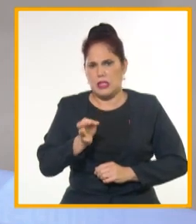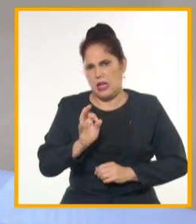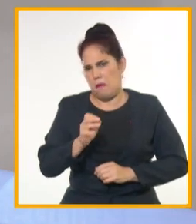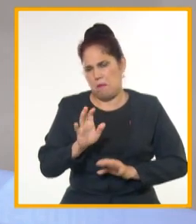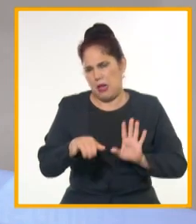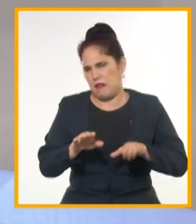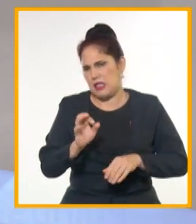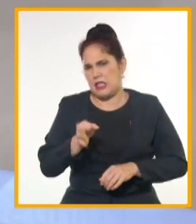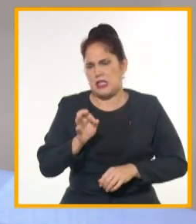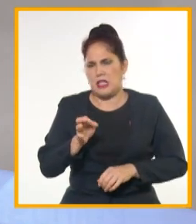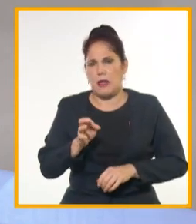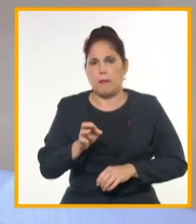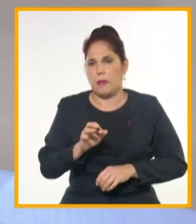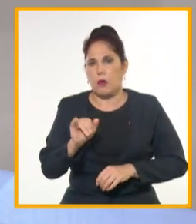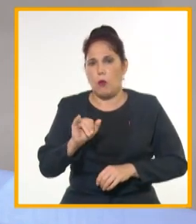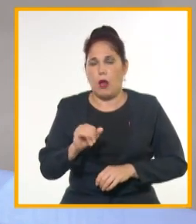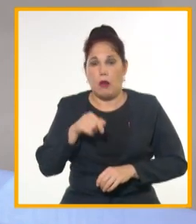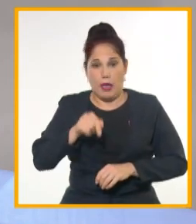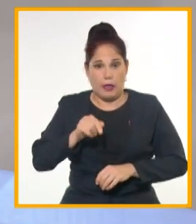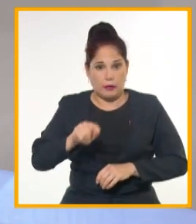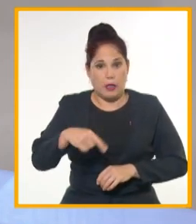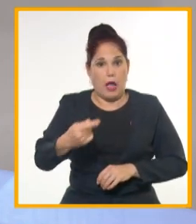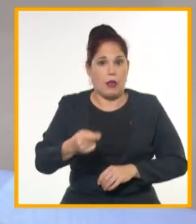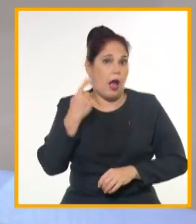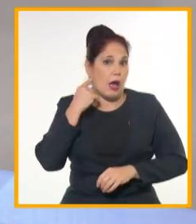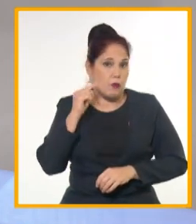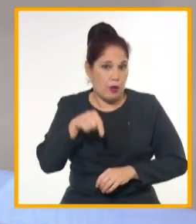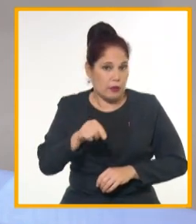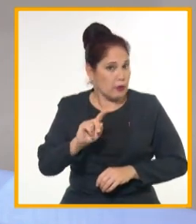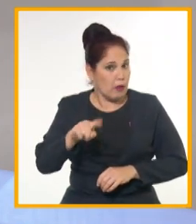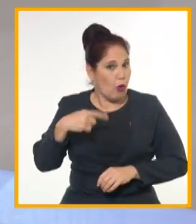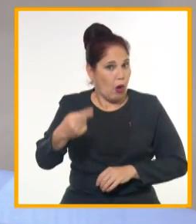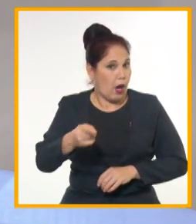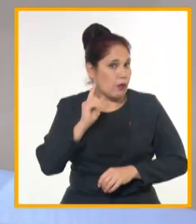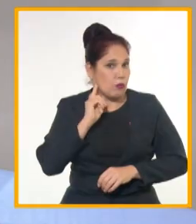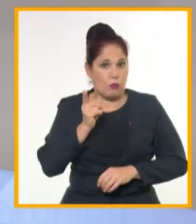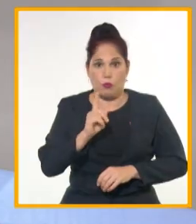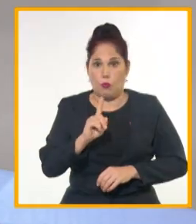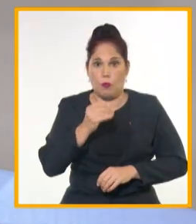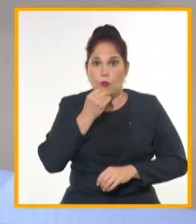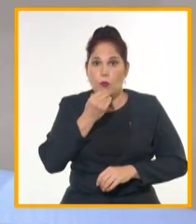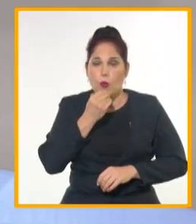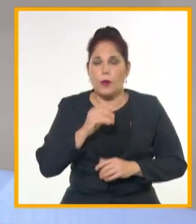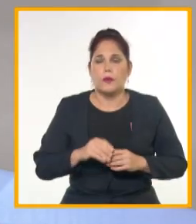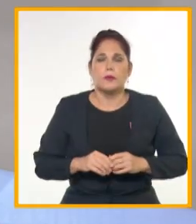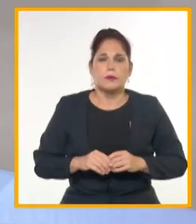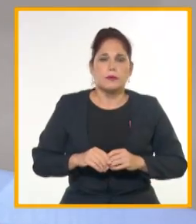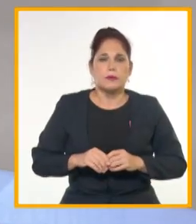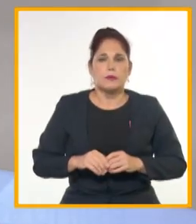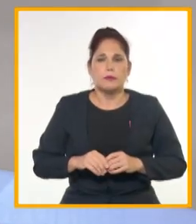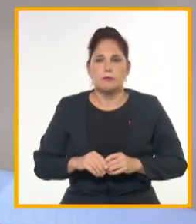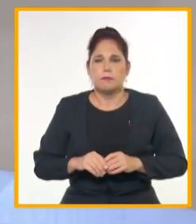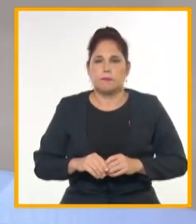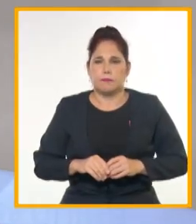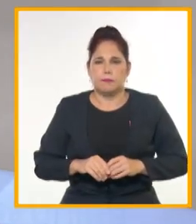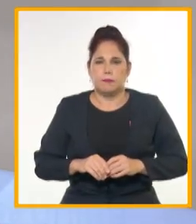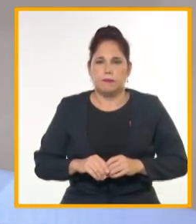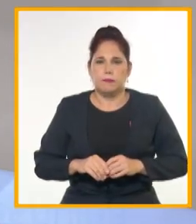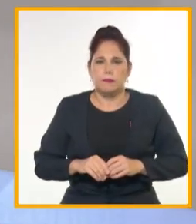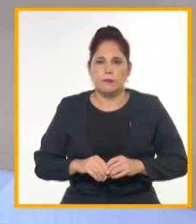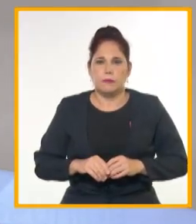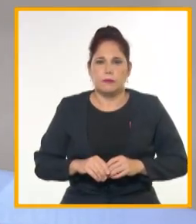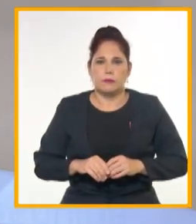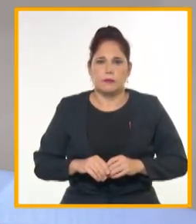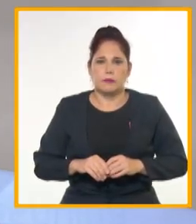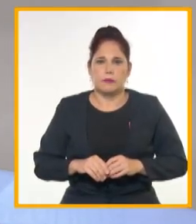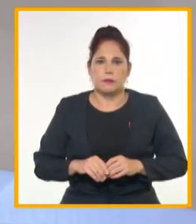han sido términos consecutivos. En este caso son términos no consecutivos, pero 2 términos. Pues, ¿qué pasa? Que desde